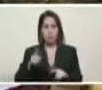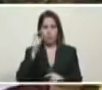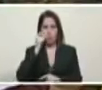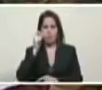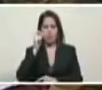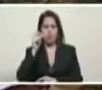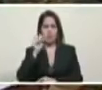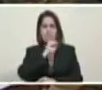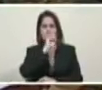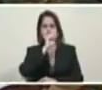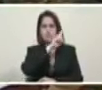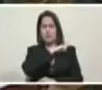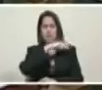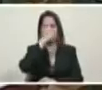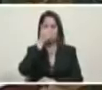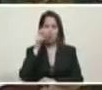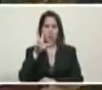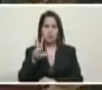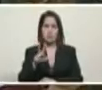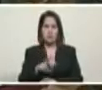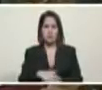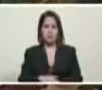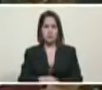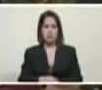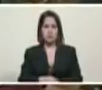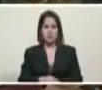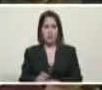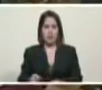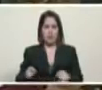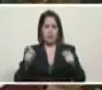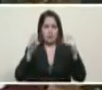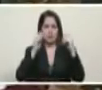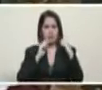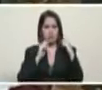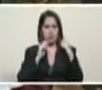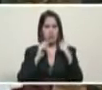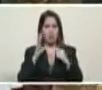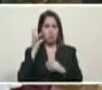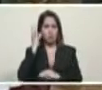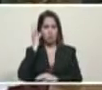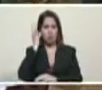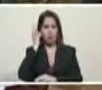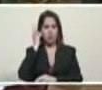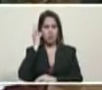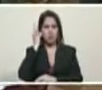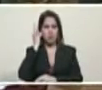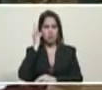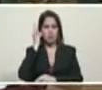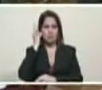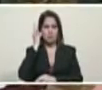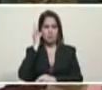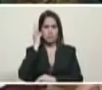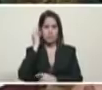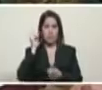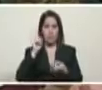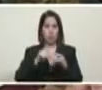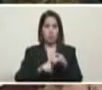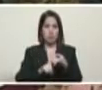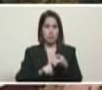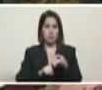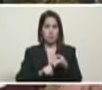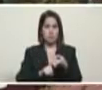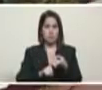Solano Guevara Alfredo Antonio. Recibe Daisy Roselis Arjona Barrios, esposa,